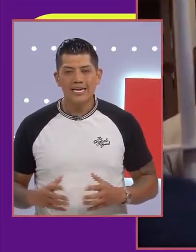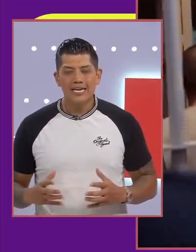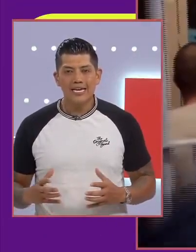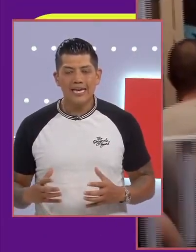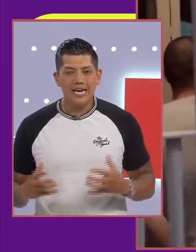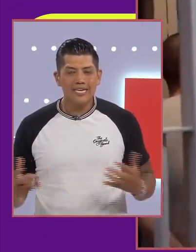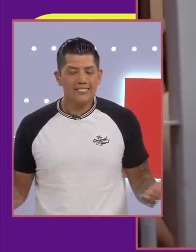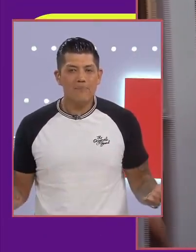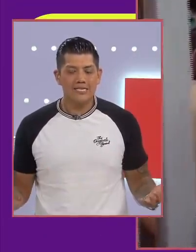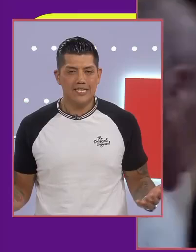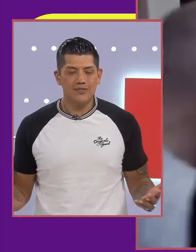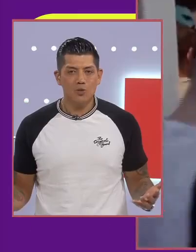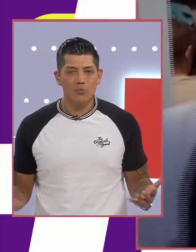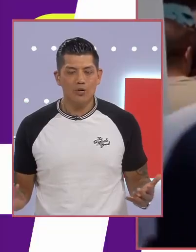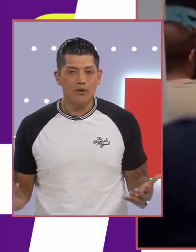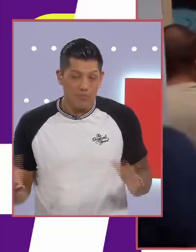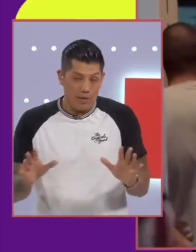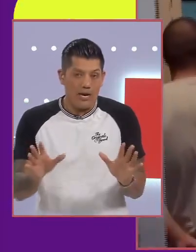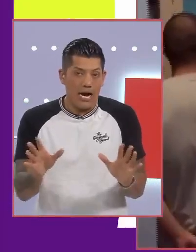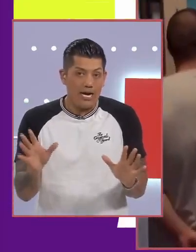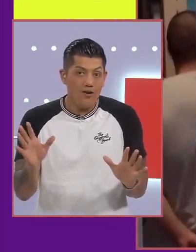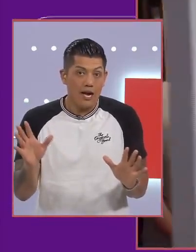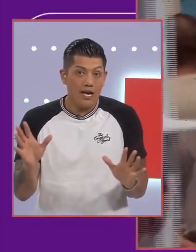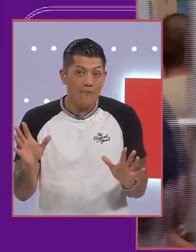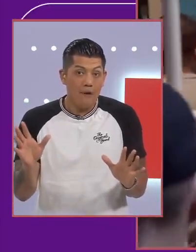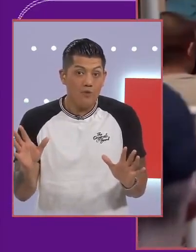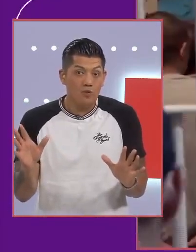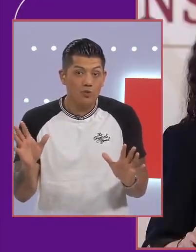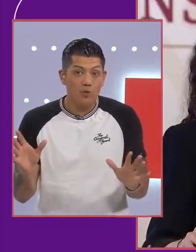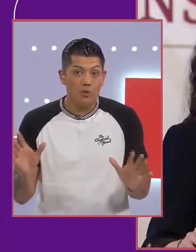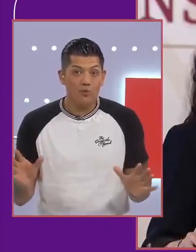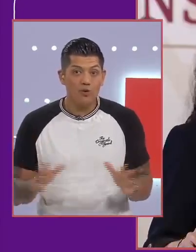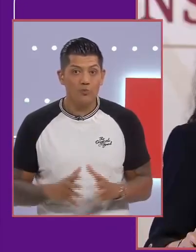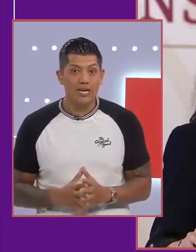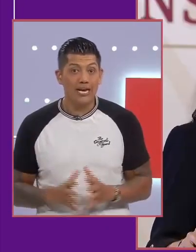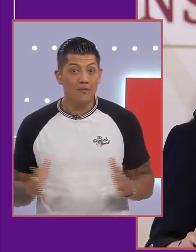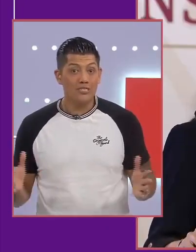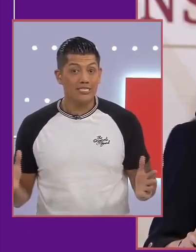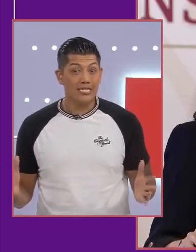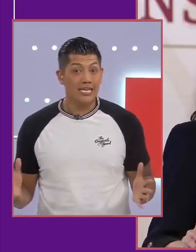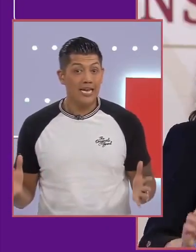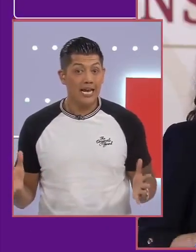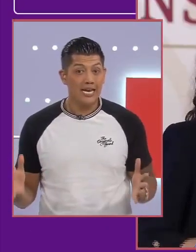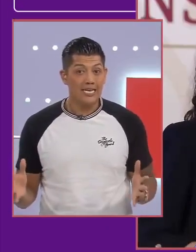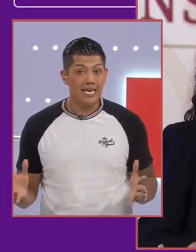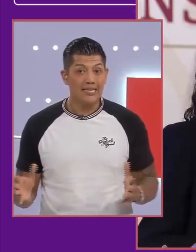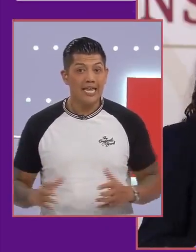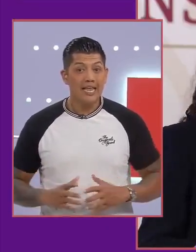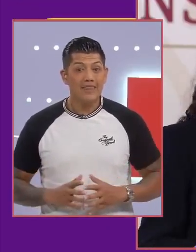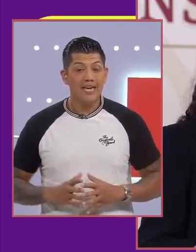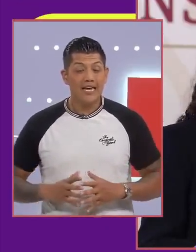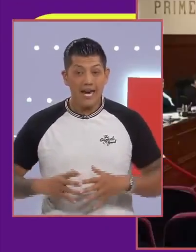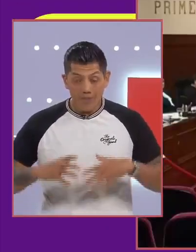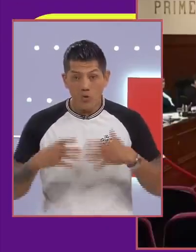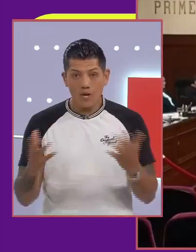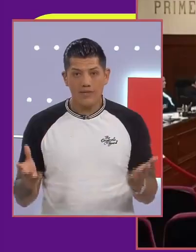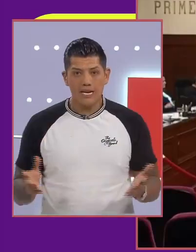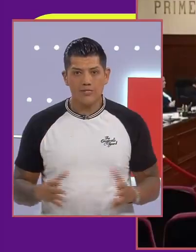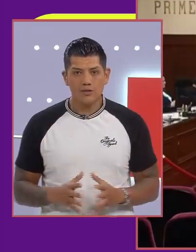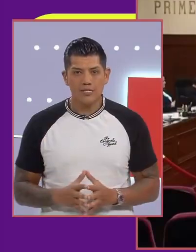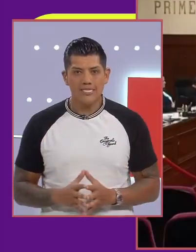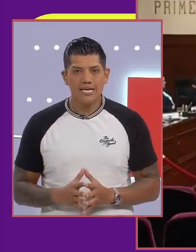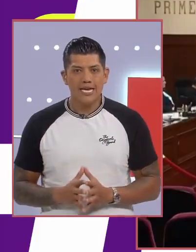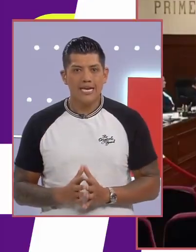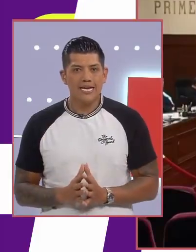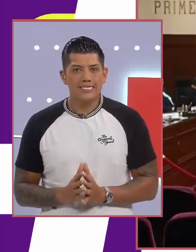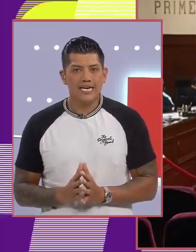negra. ¿Qué está pasando? Porque aquí vámonos punto por punto, porque queremos entender la realidad de cada una de